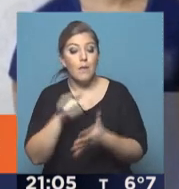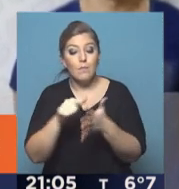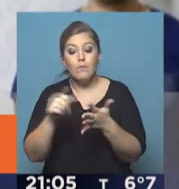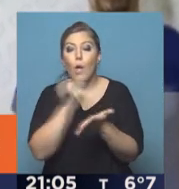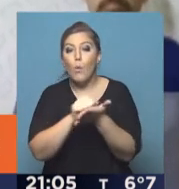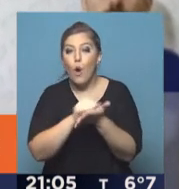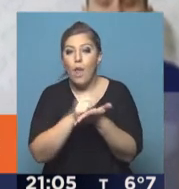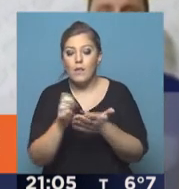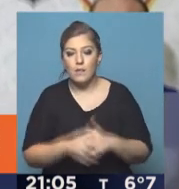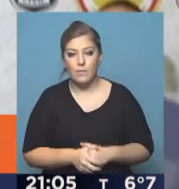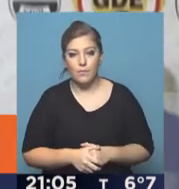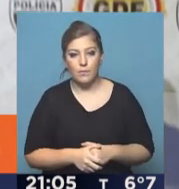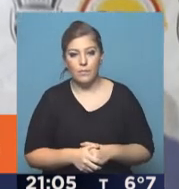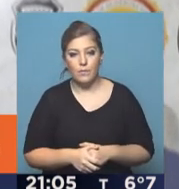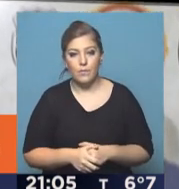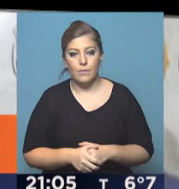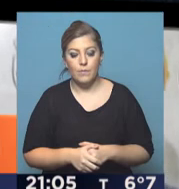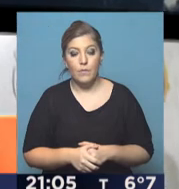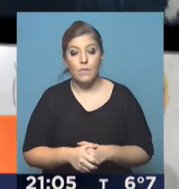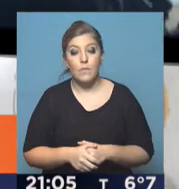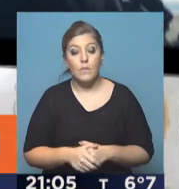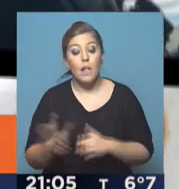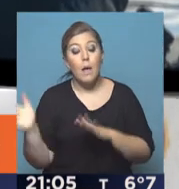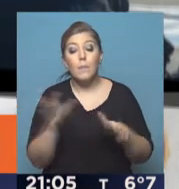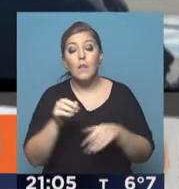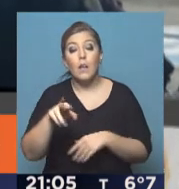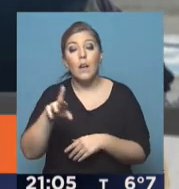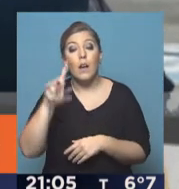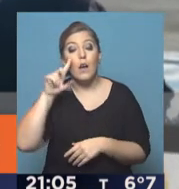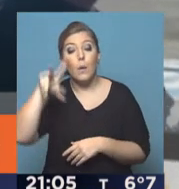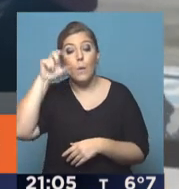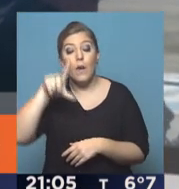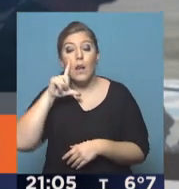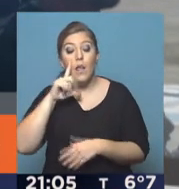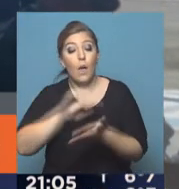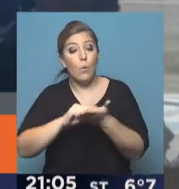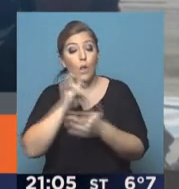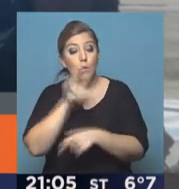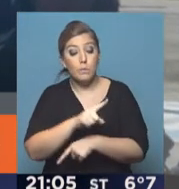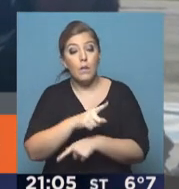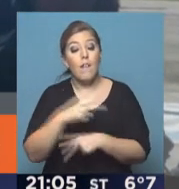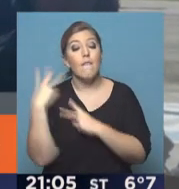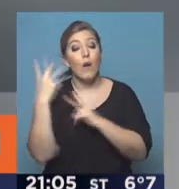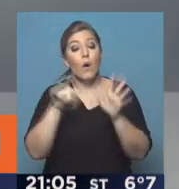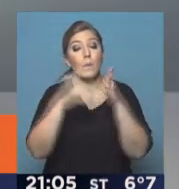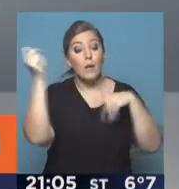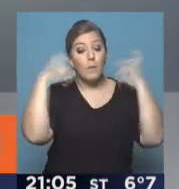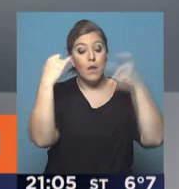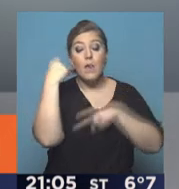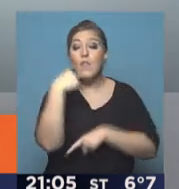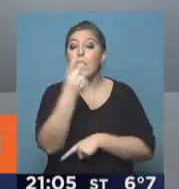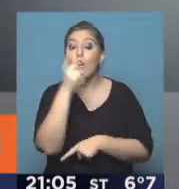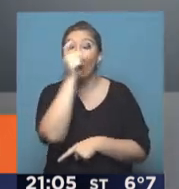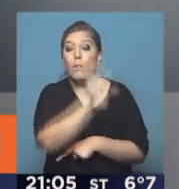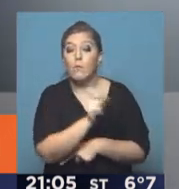huellas dactilares a todo esto juan josé ribelli abogado de pérez corradi viajó a la capital paraguaya y señaló que su